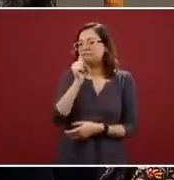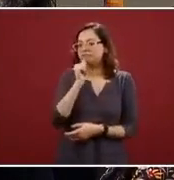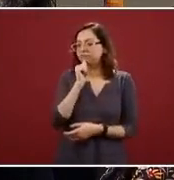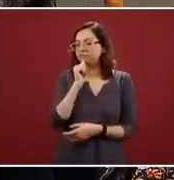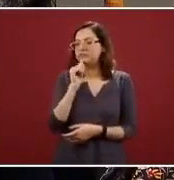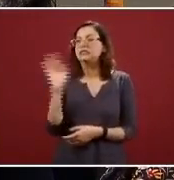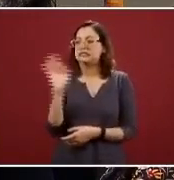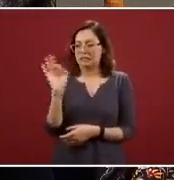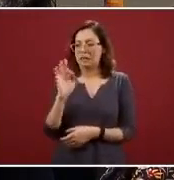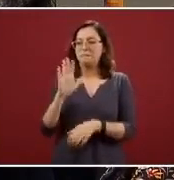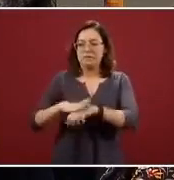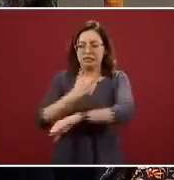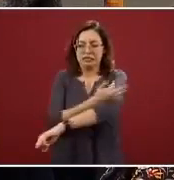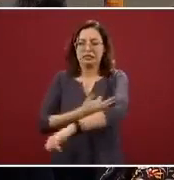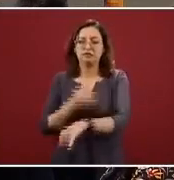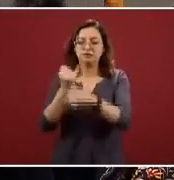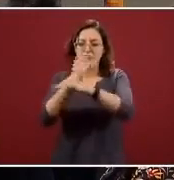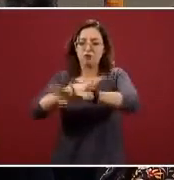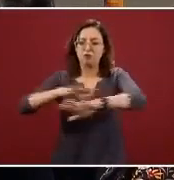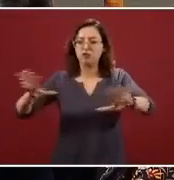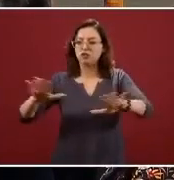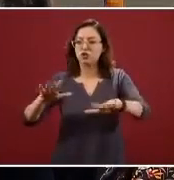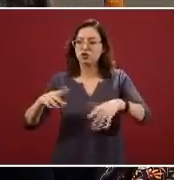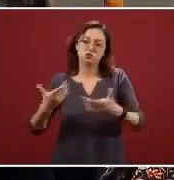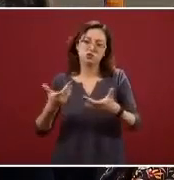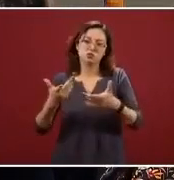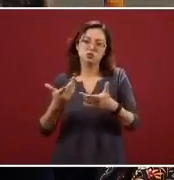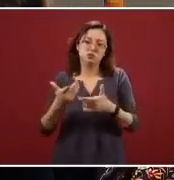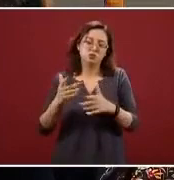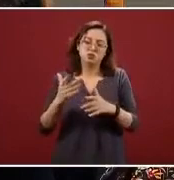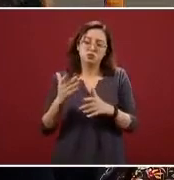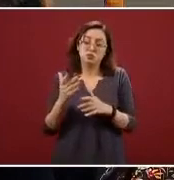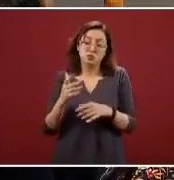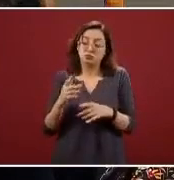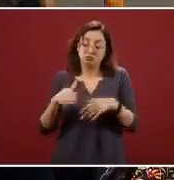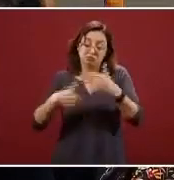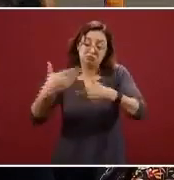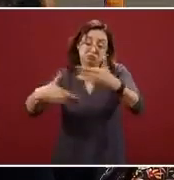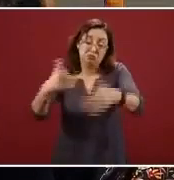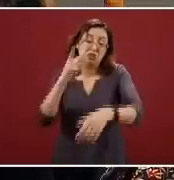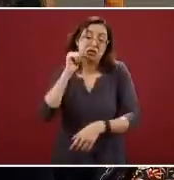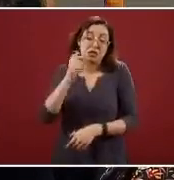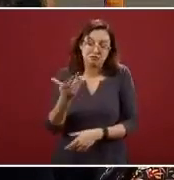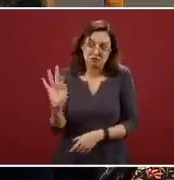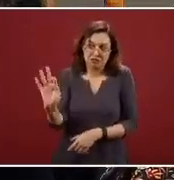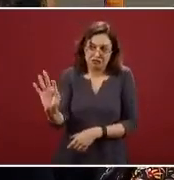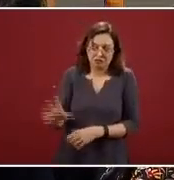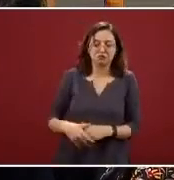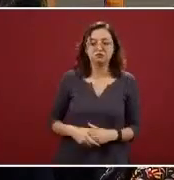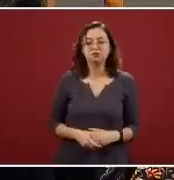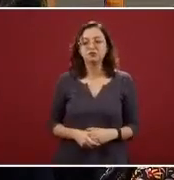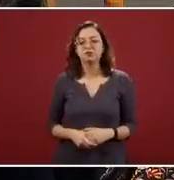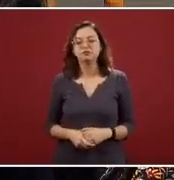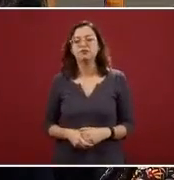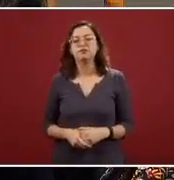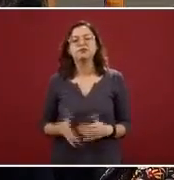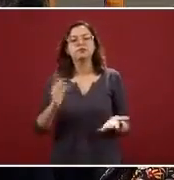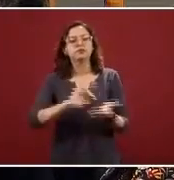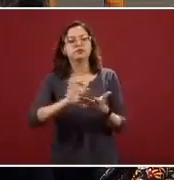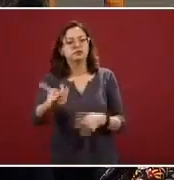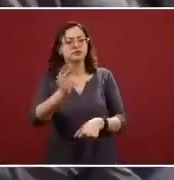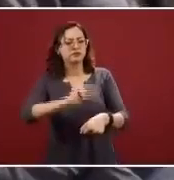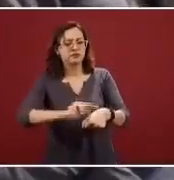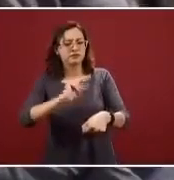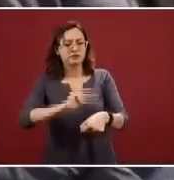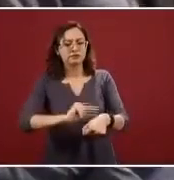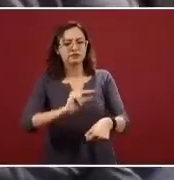de prensa más adelante, ¿no? O más en su momento cuando se tenga la información. Gracias, doctor, por la palabra. Quería yo preguntarle